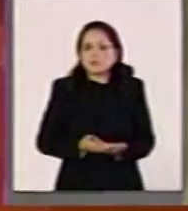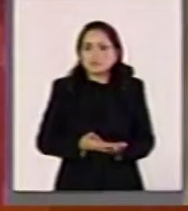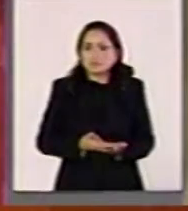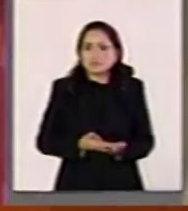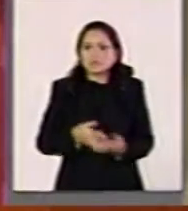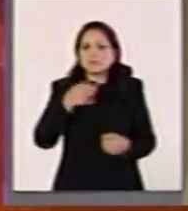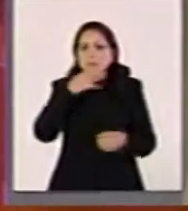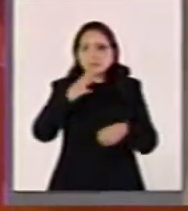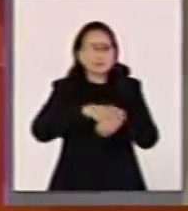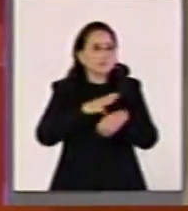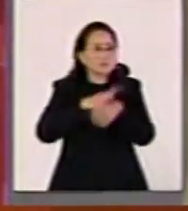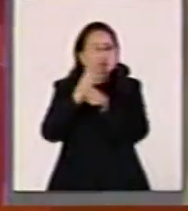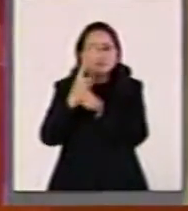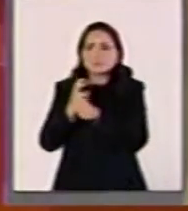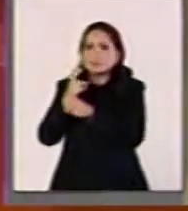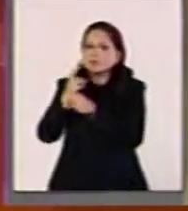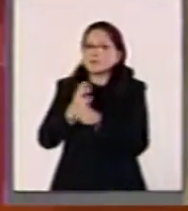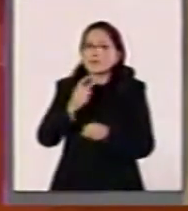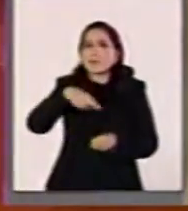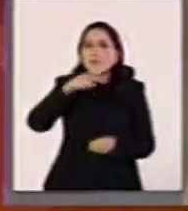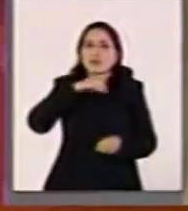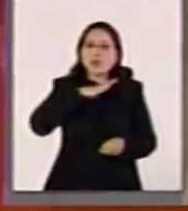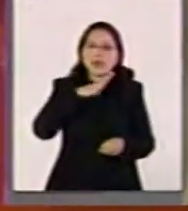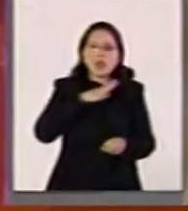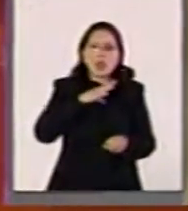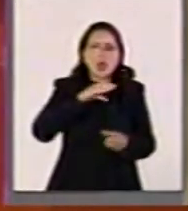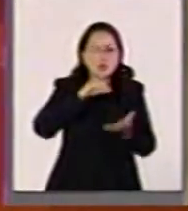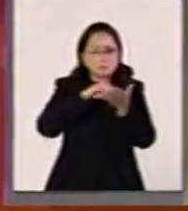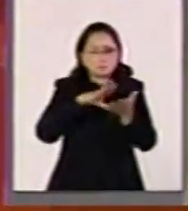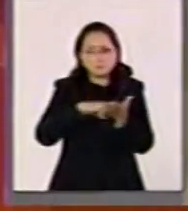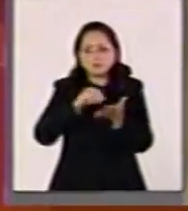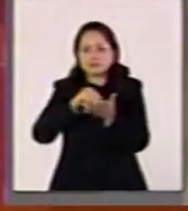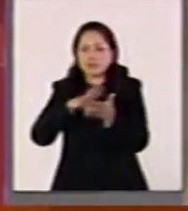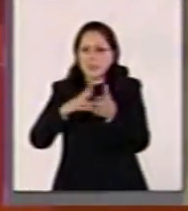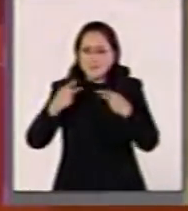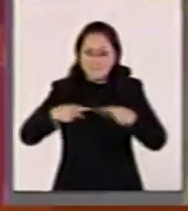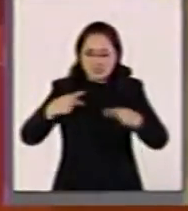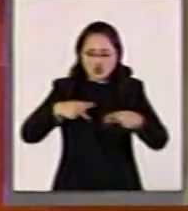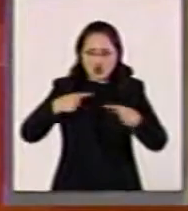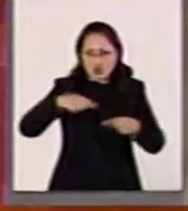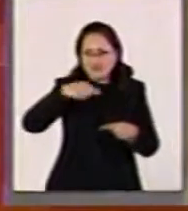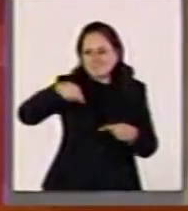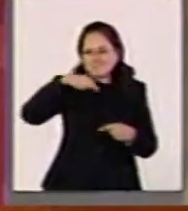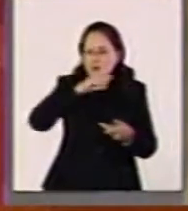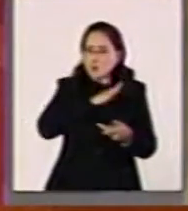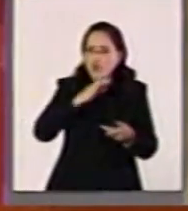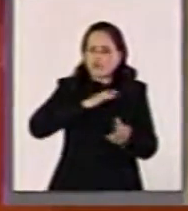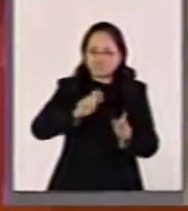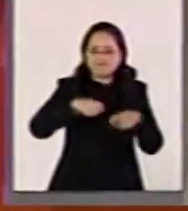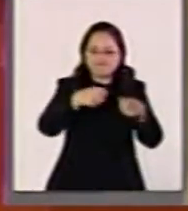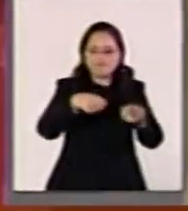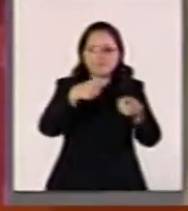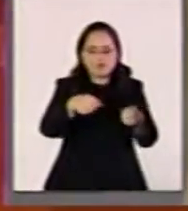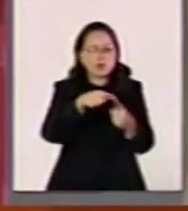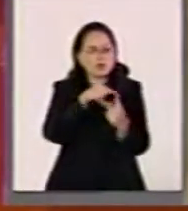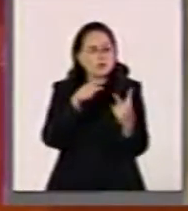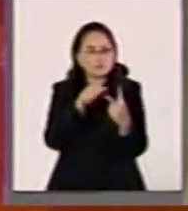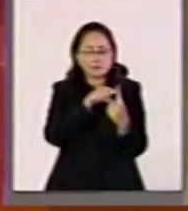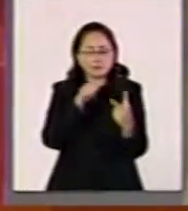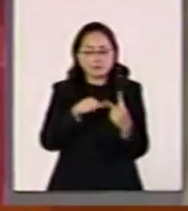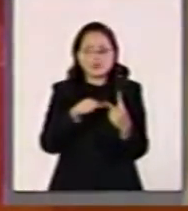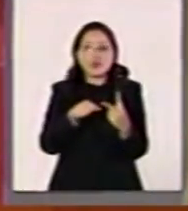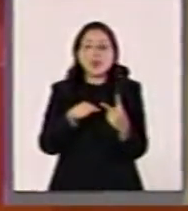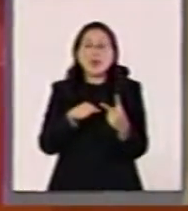convocar para que pudiesen registrarse personalidades para cumplir estos dos encargos. La